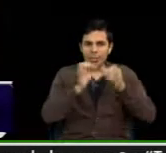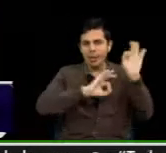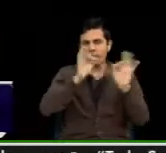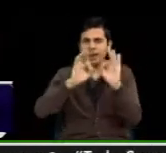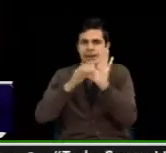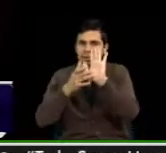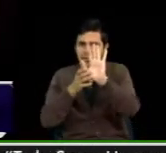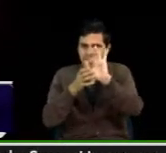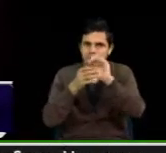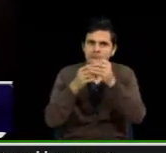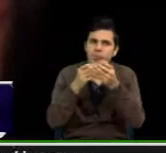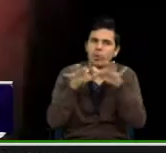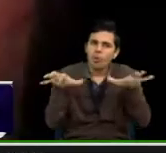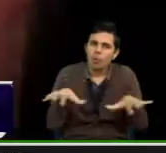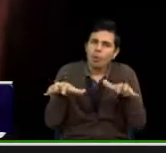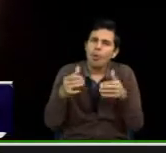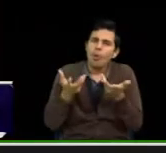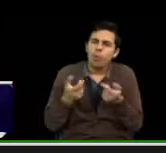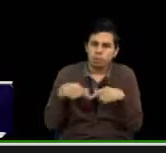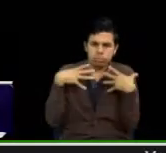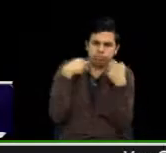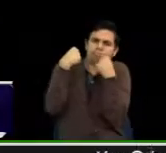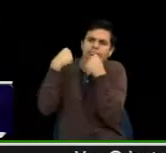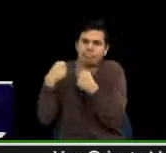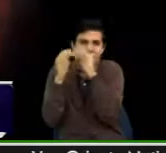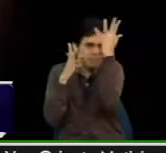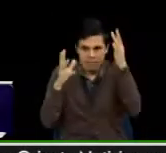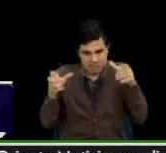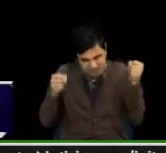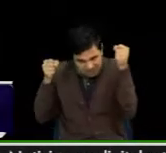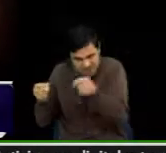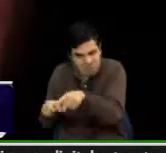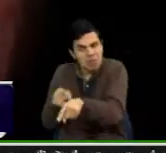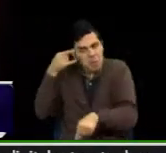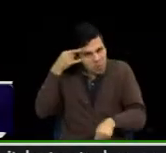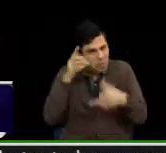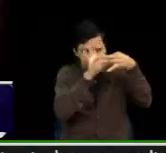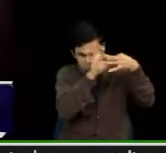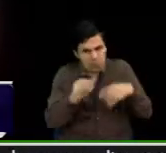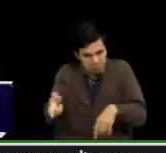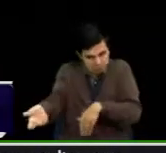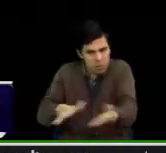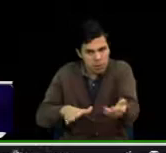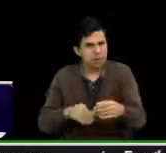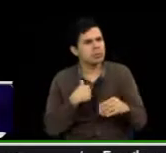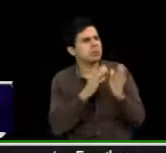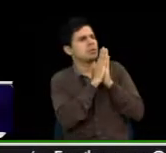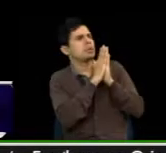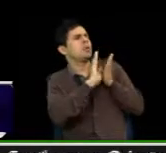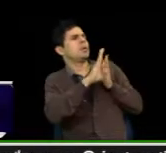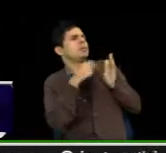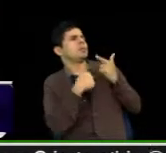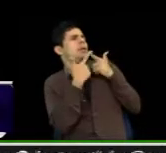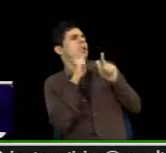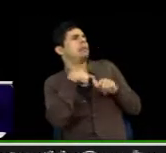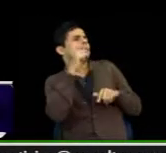llevó con otros dos mayores, me tuvieron en un matorral, que yo era familiar de Uribe, que me iba a matar. Yo le supliqué por mi libertad, que